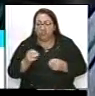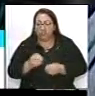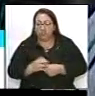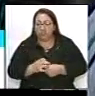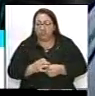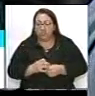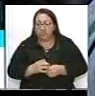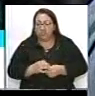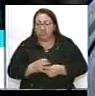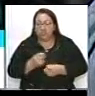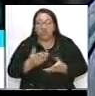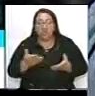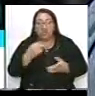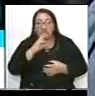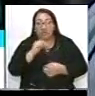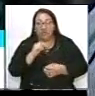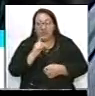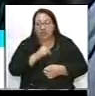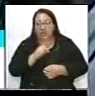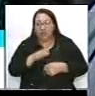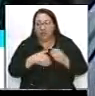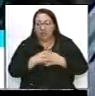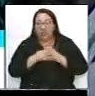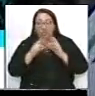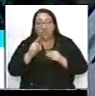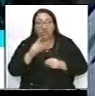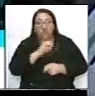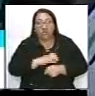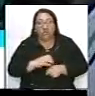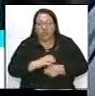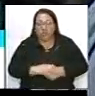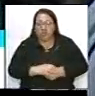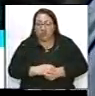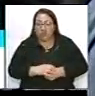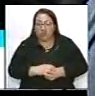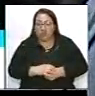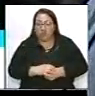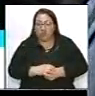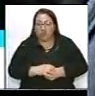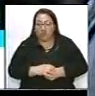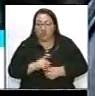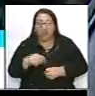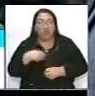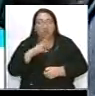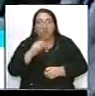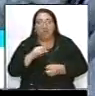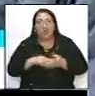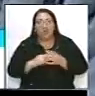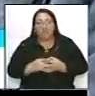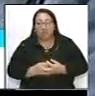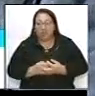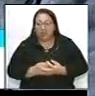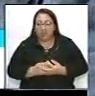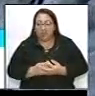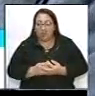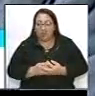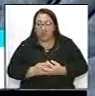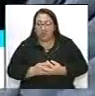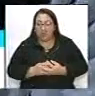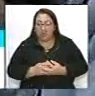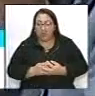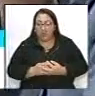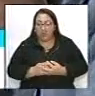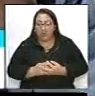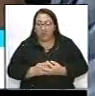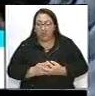muchas cosas que se dicen, ¿no? Y cada uno responderá por su conciencia. Pero aquí no podemos nosotros, pues, decir que por la crispación mejor